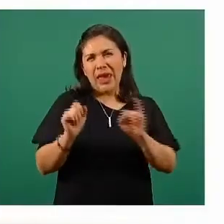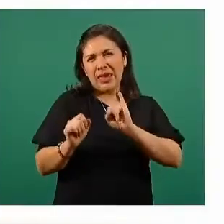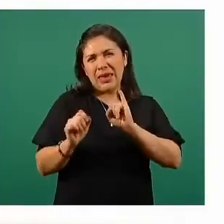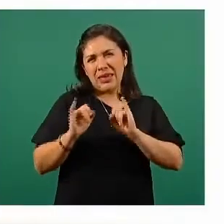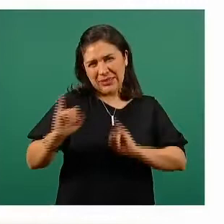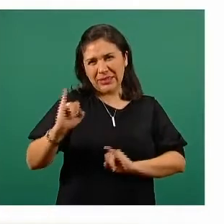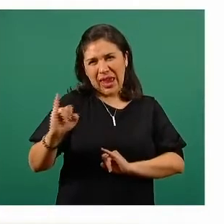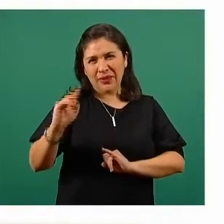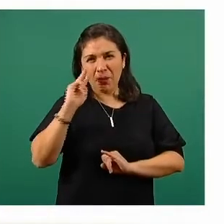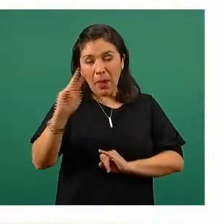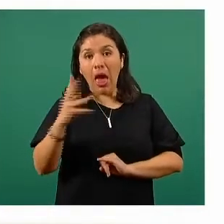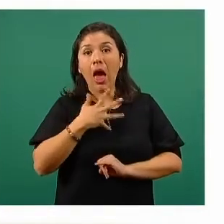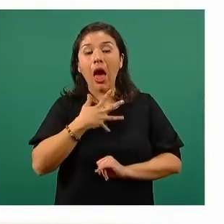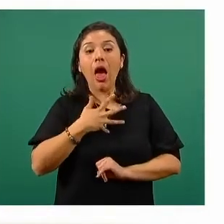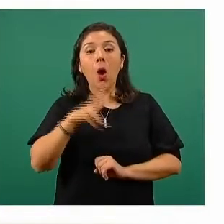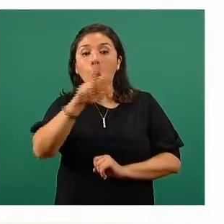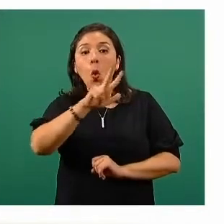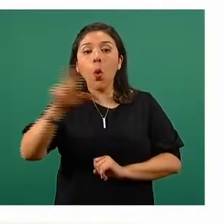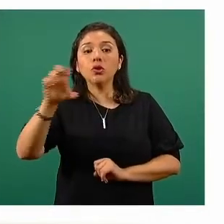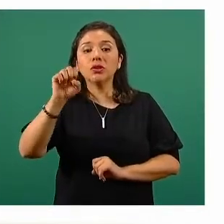izquierda, tenemos ya